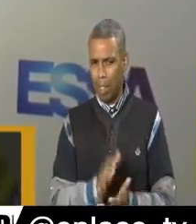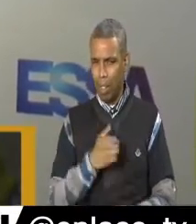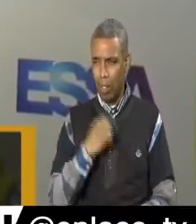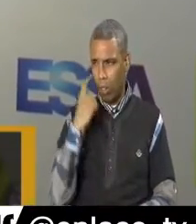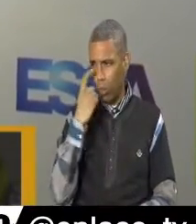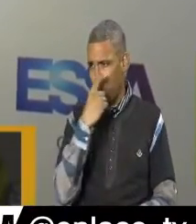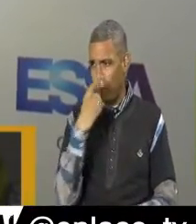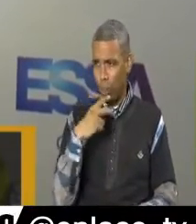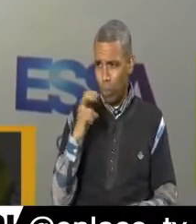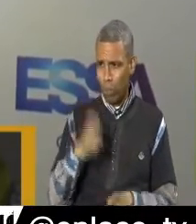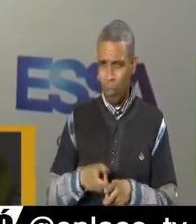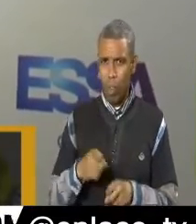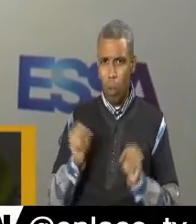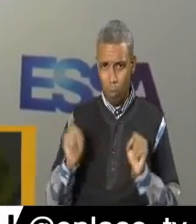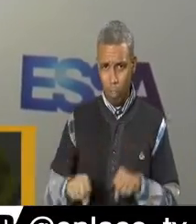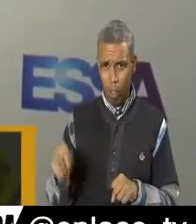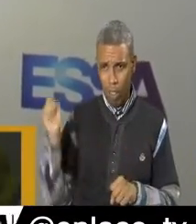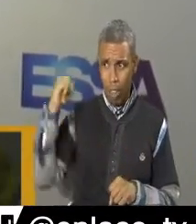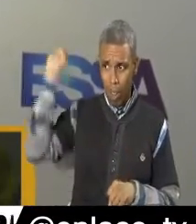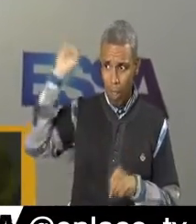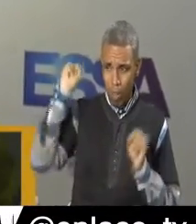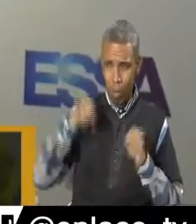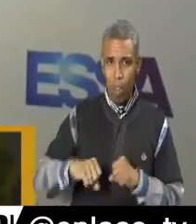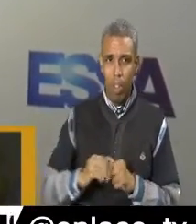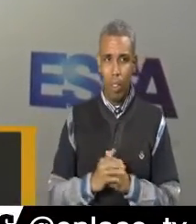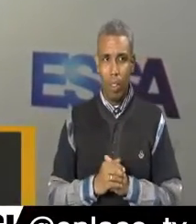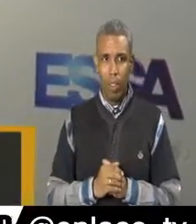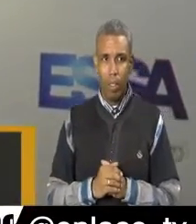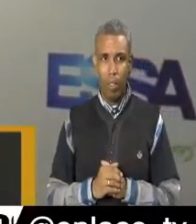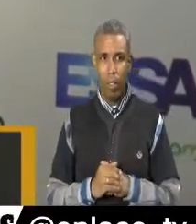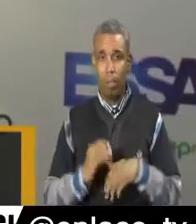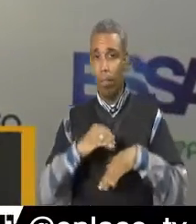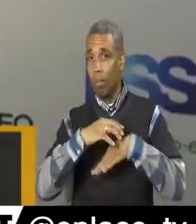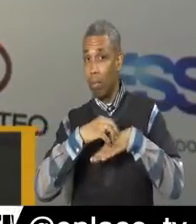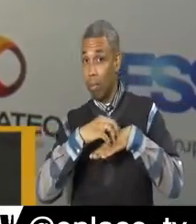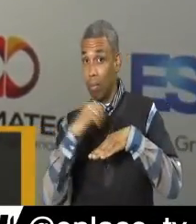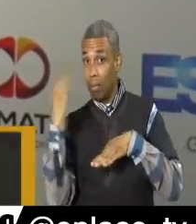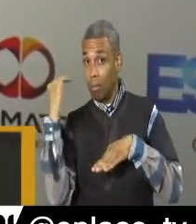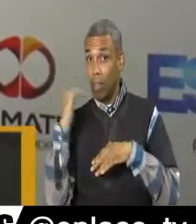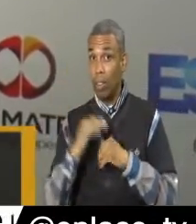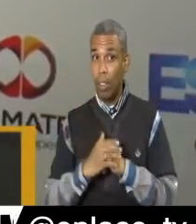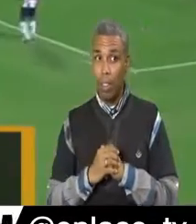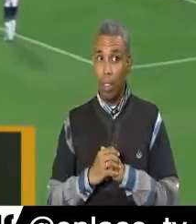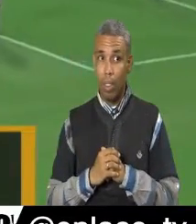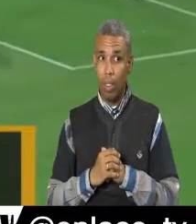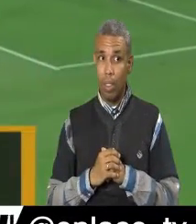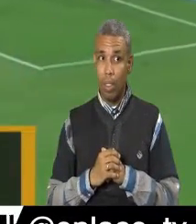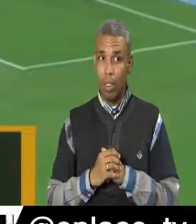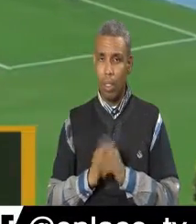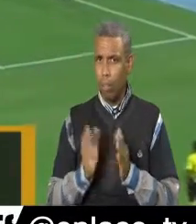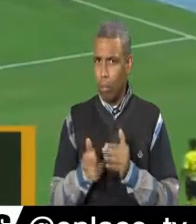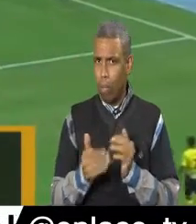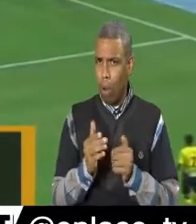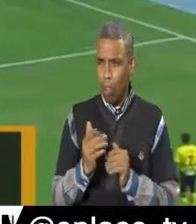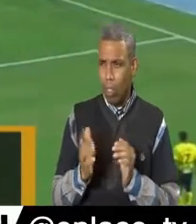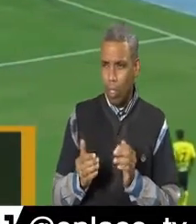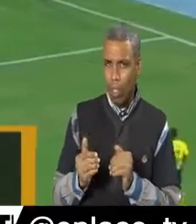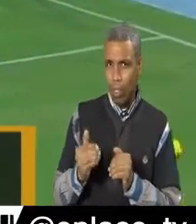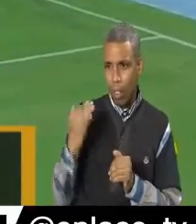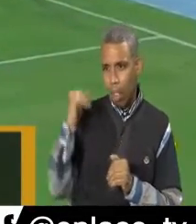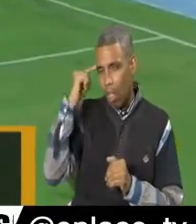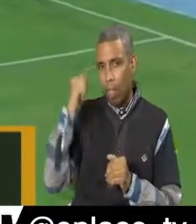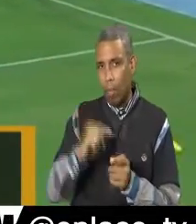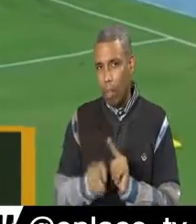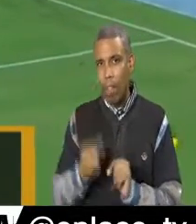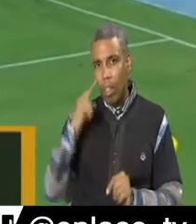la cancha todos somos hombres. Yo jugué con Chará en Tolima y es un muy buen jugador, pero en la cancha es uno contra uno. Con este resultado, Alianza se ubica de